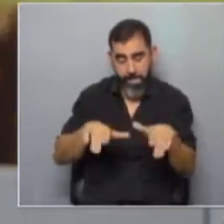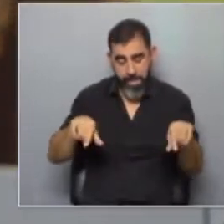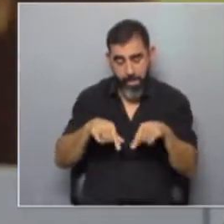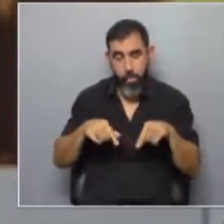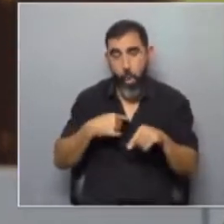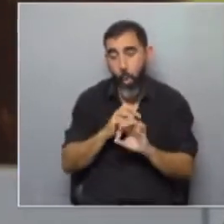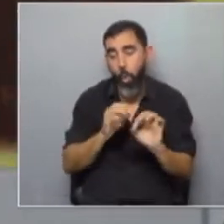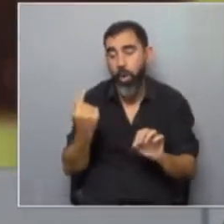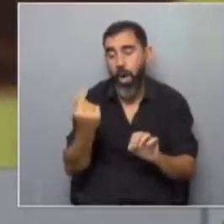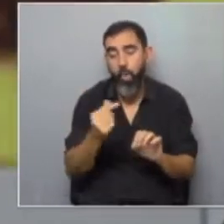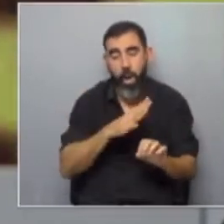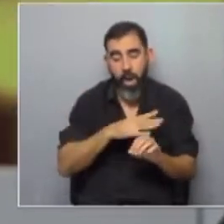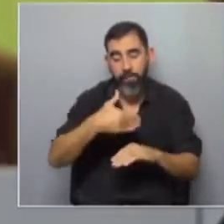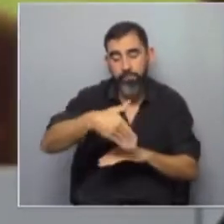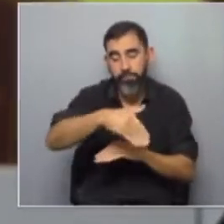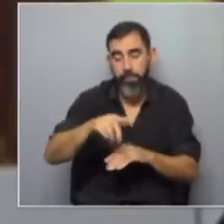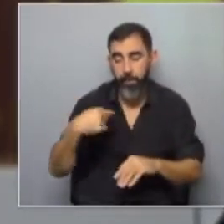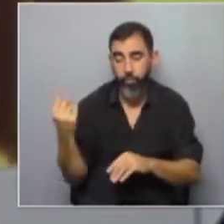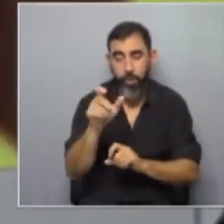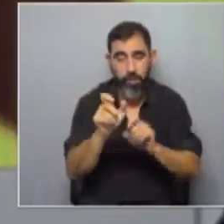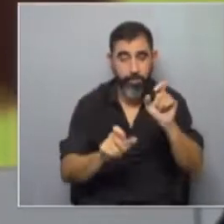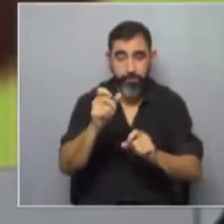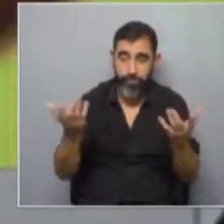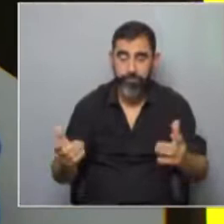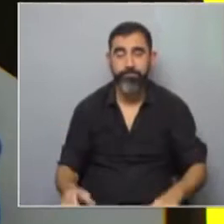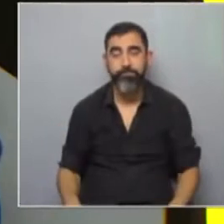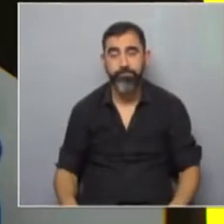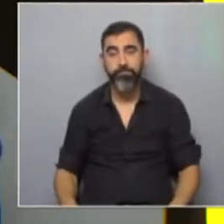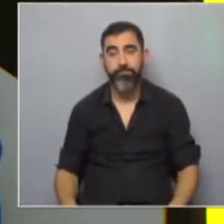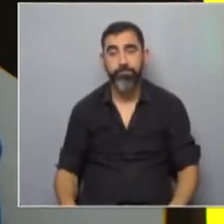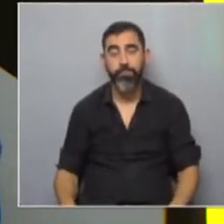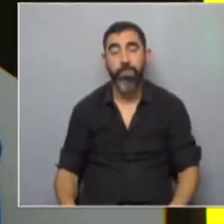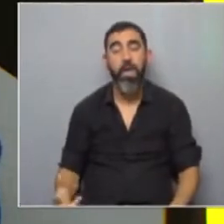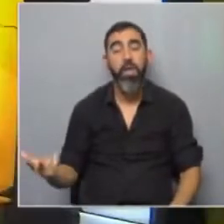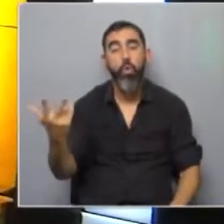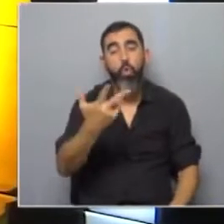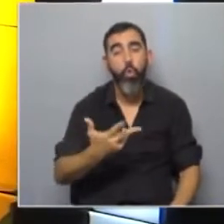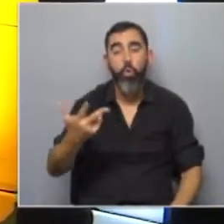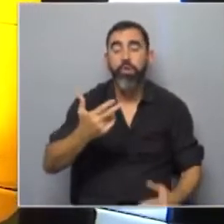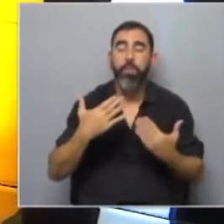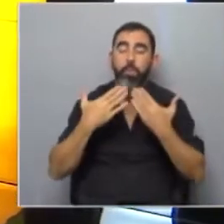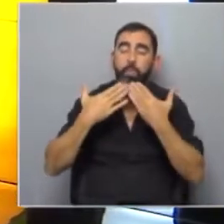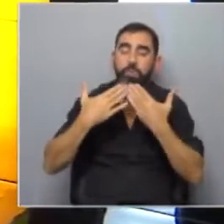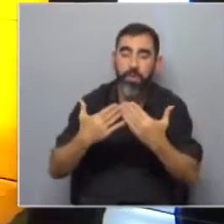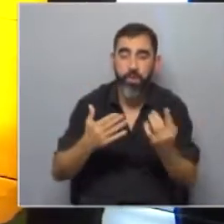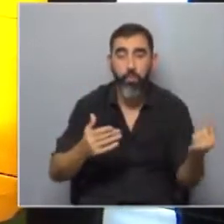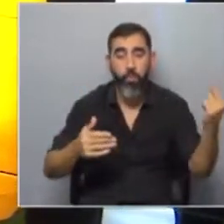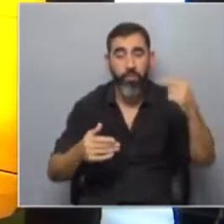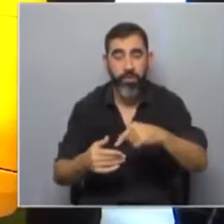Este. Ese es el problema, o la amenaza principal que tiene Garzón en este momento. Es